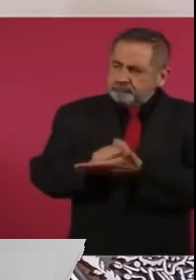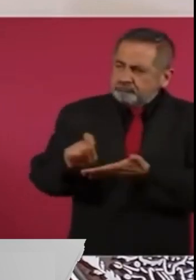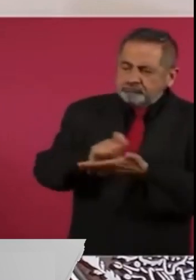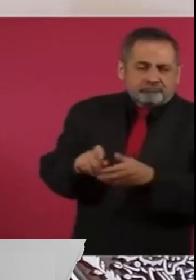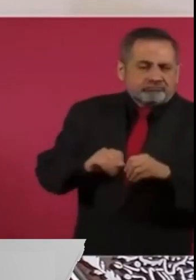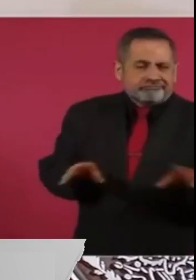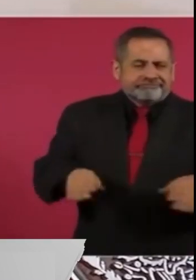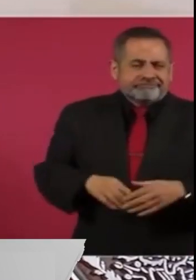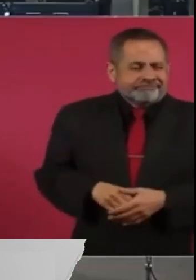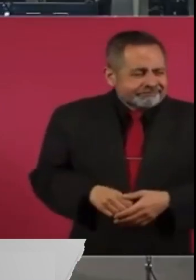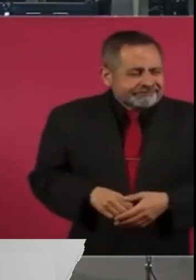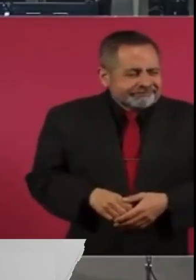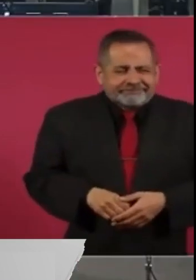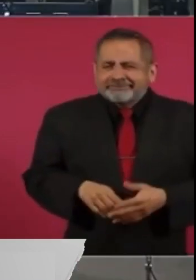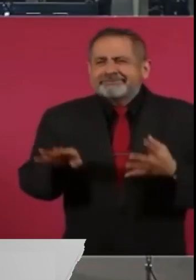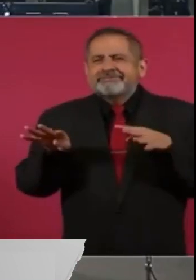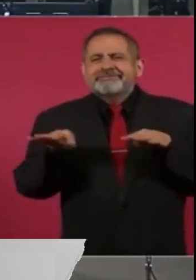eso.